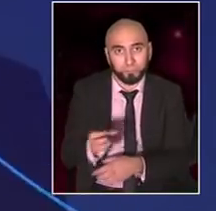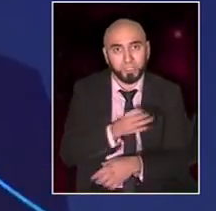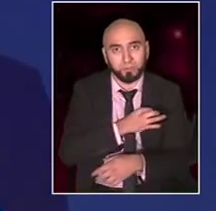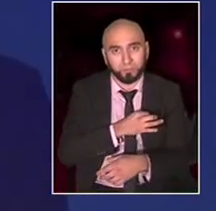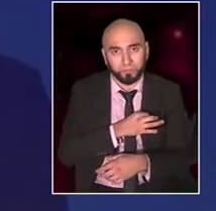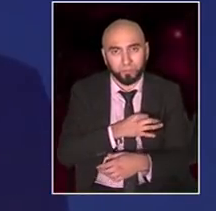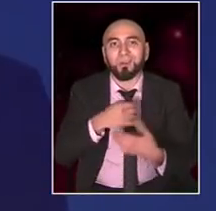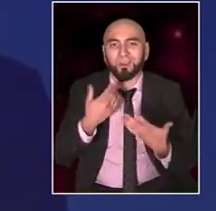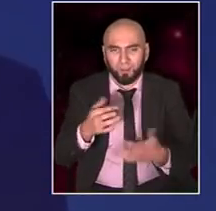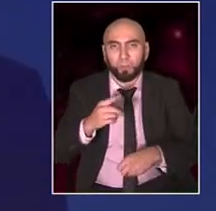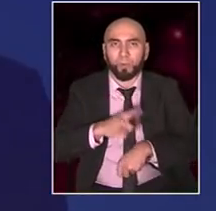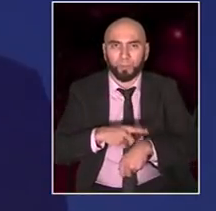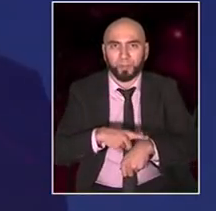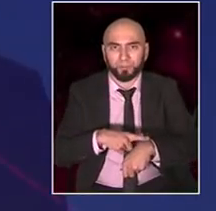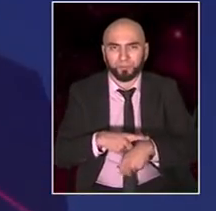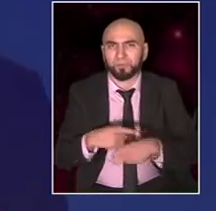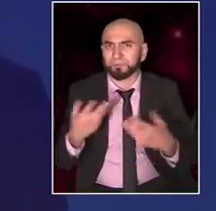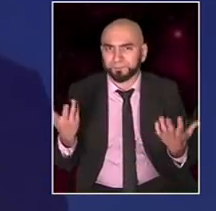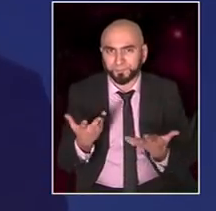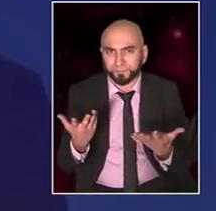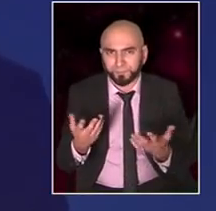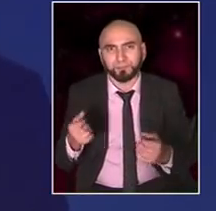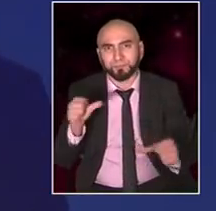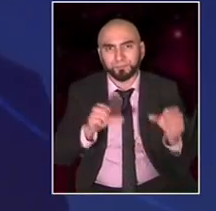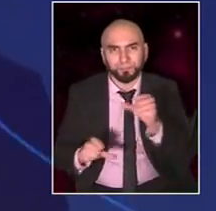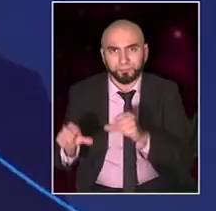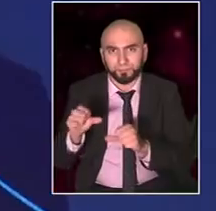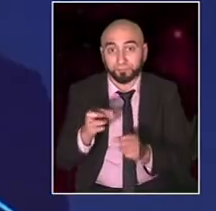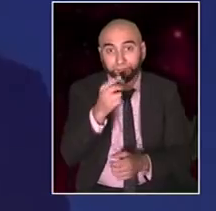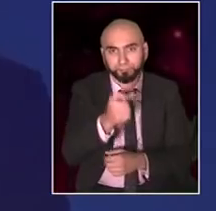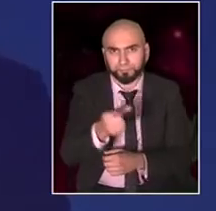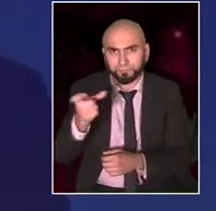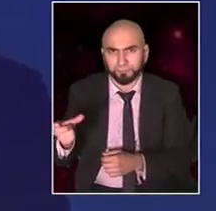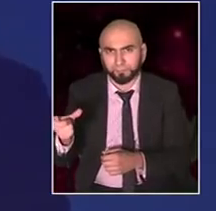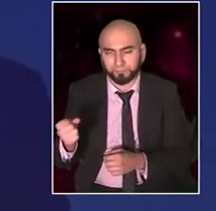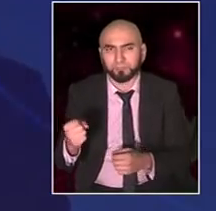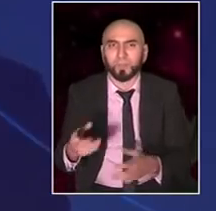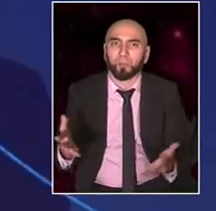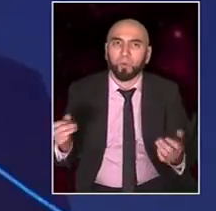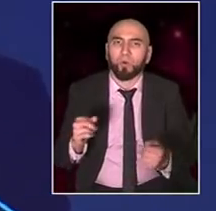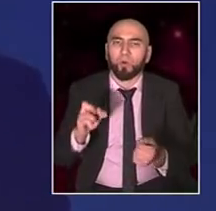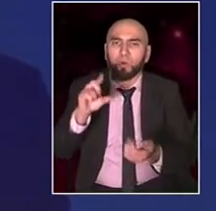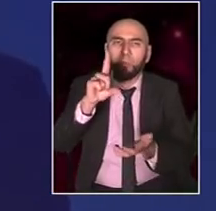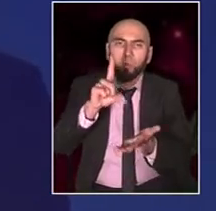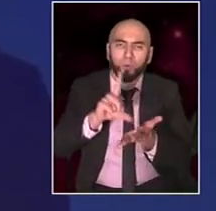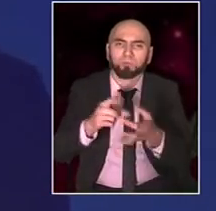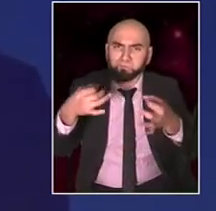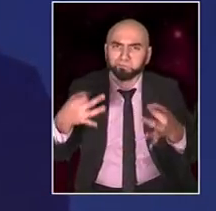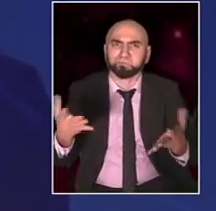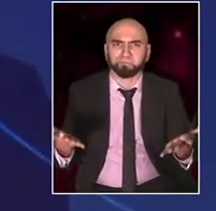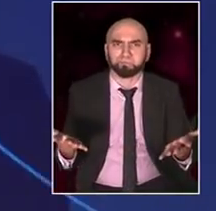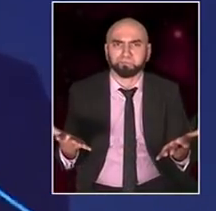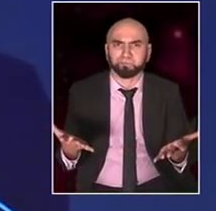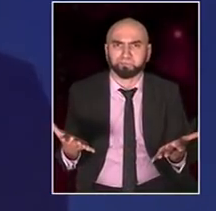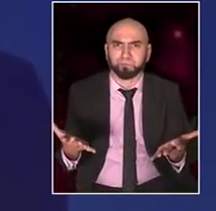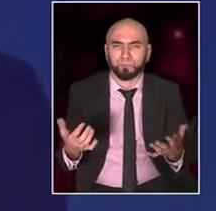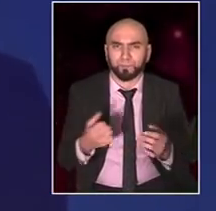colocar nuestra ciencia y sobre todo a nuestros científicos en el lugar que corresponde.